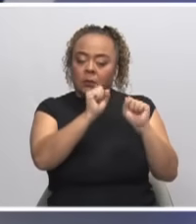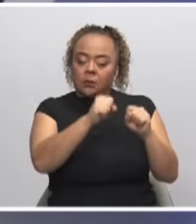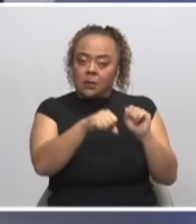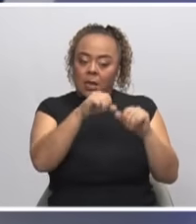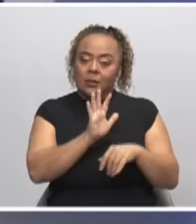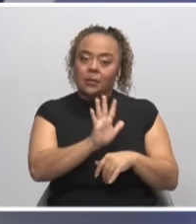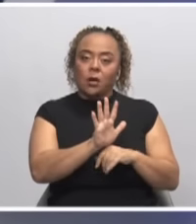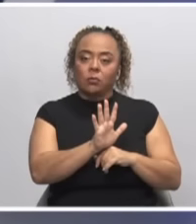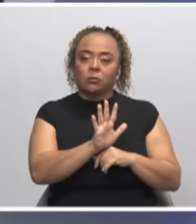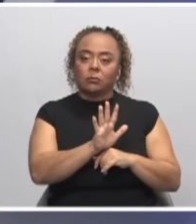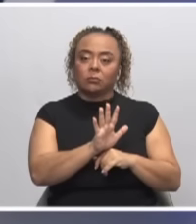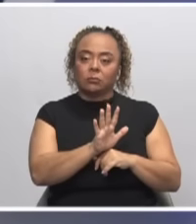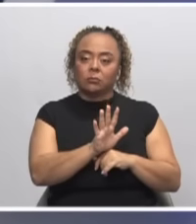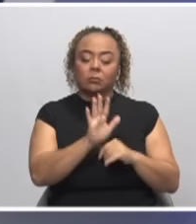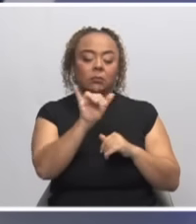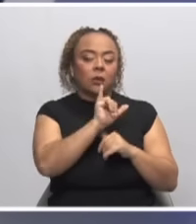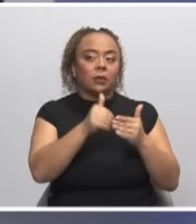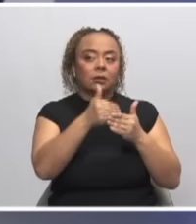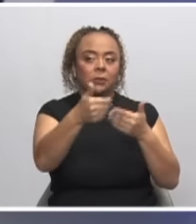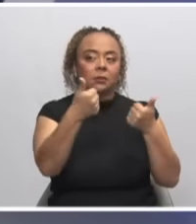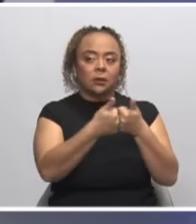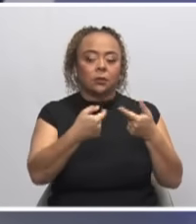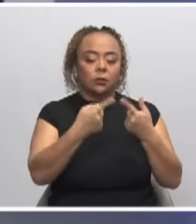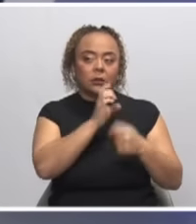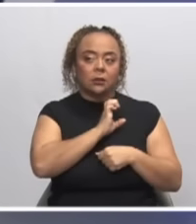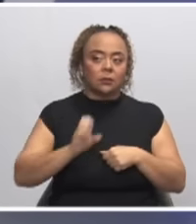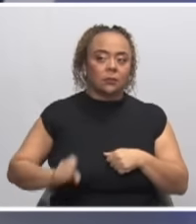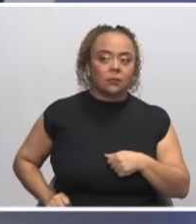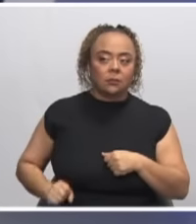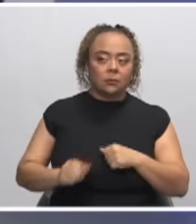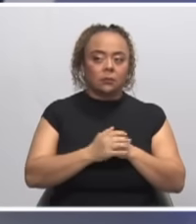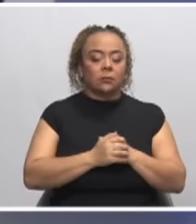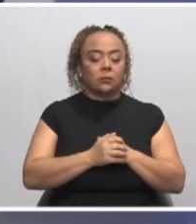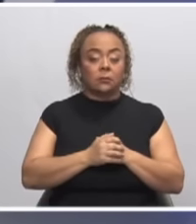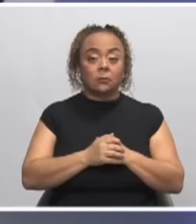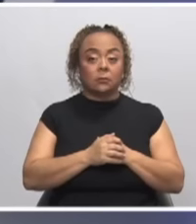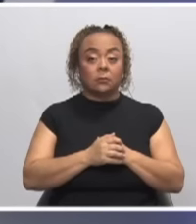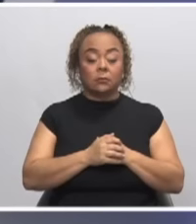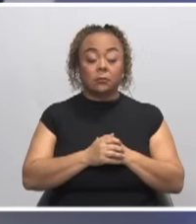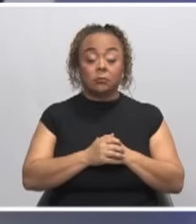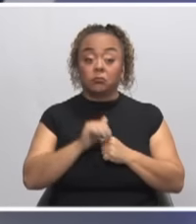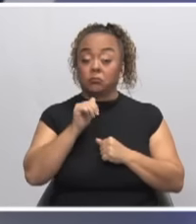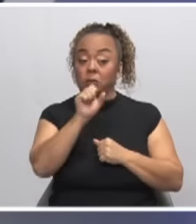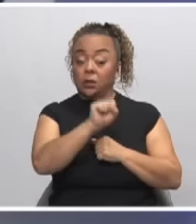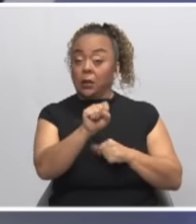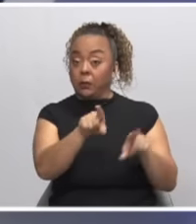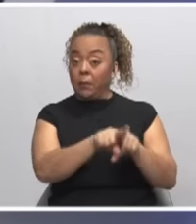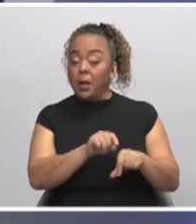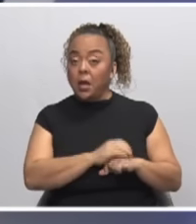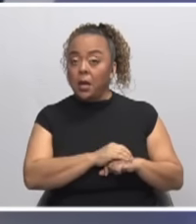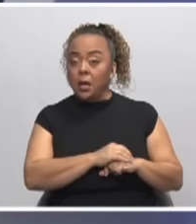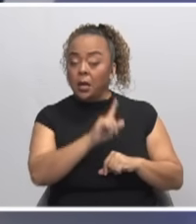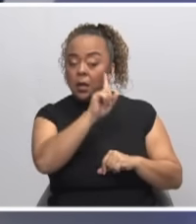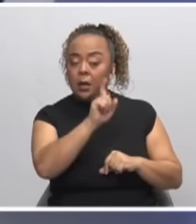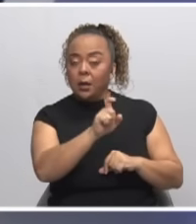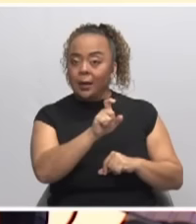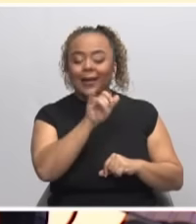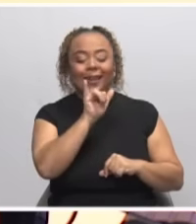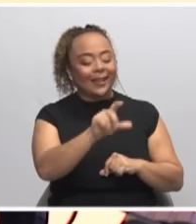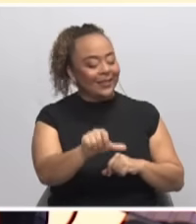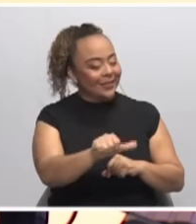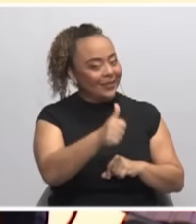cinco sí igual después del partido contra El Salvador lo referenda mañana el sábado Es que es